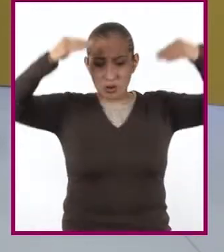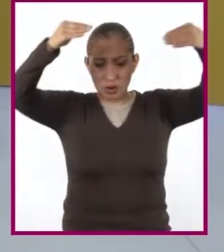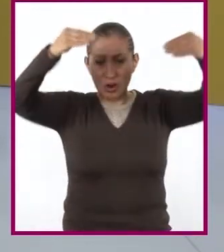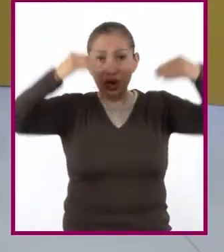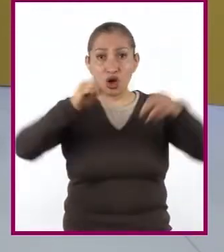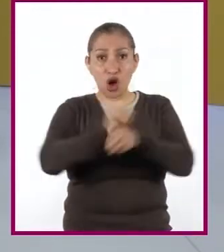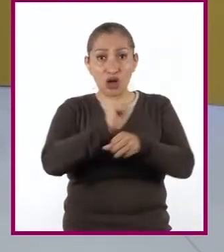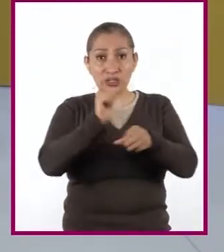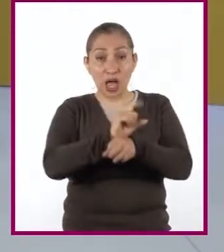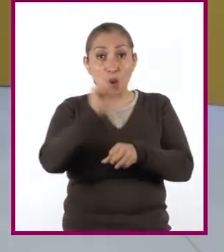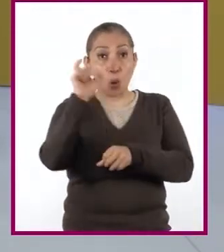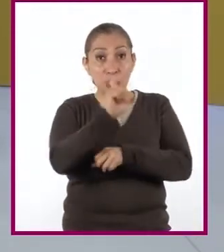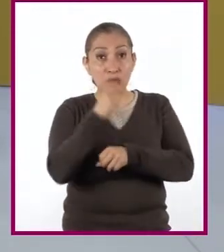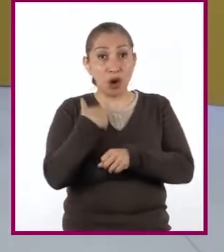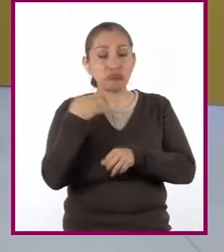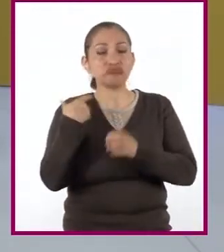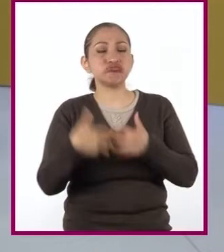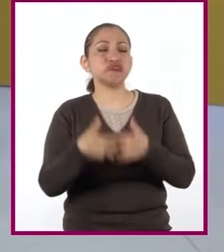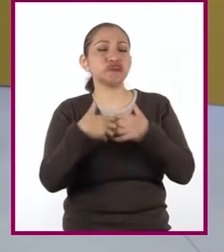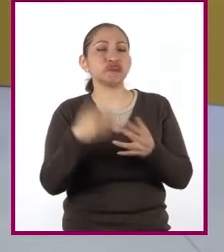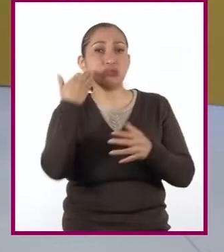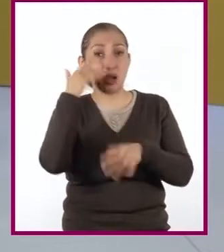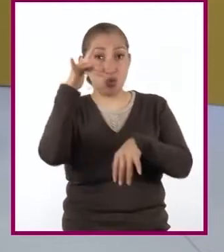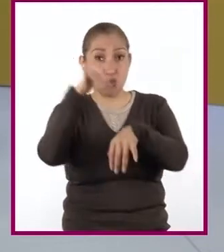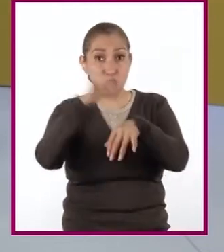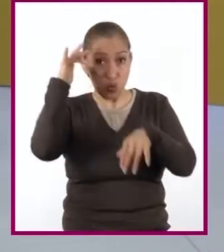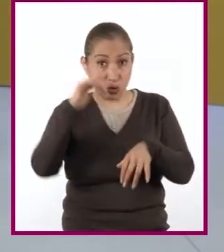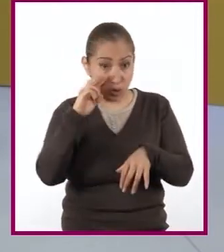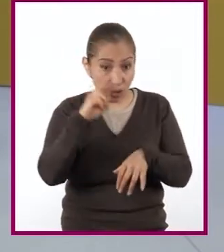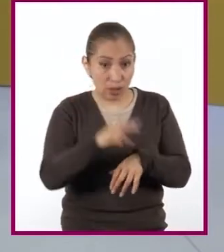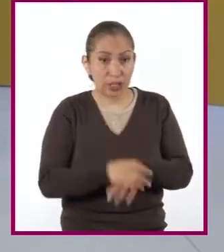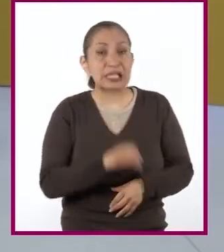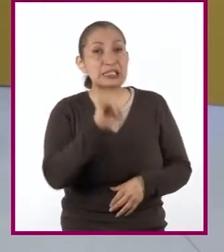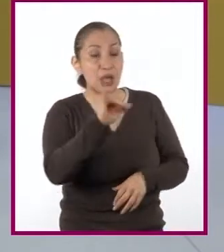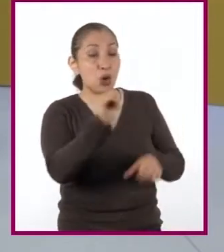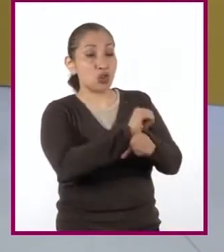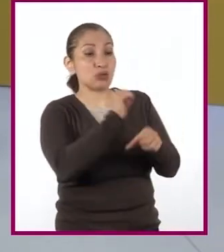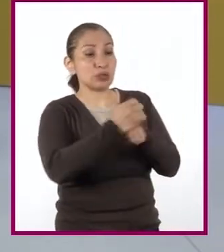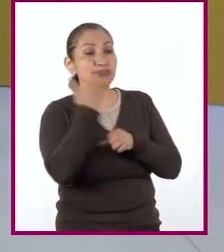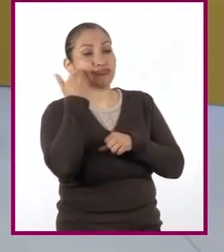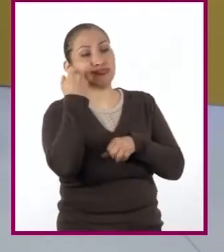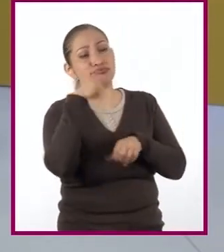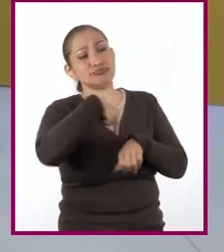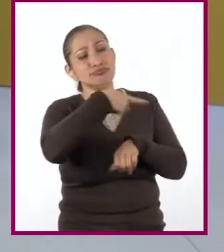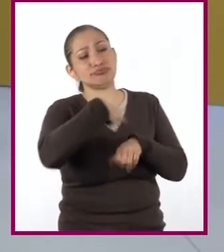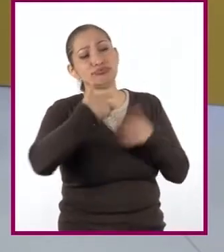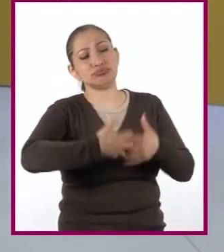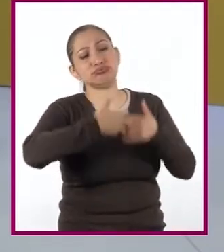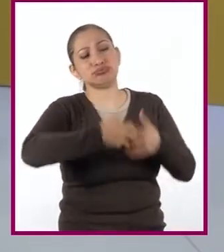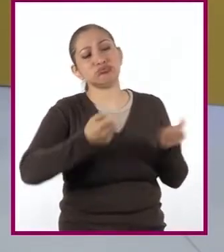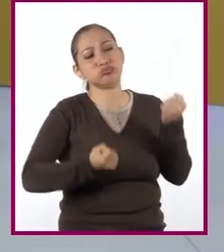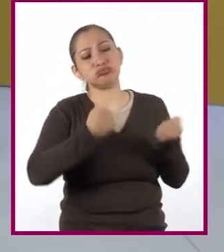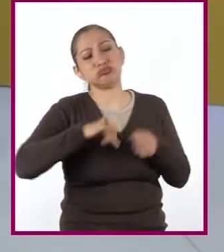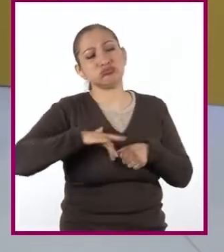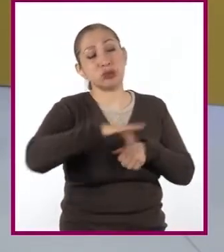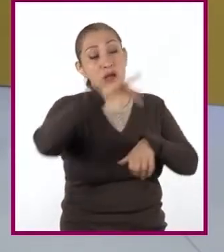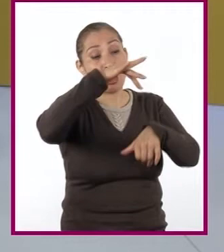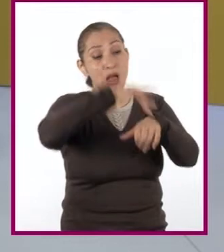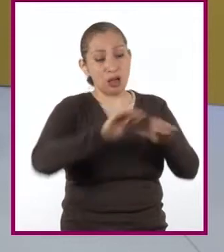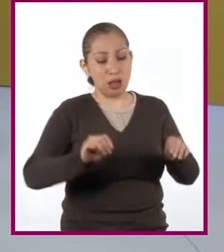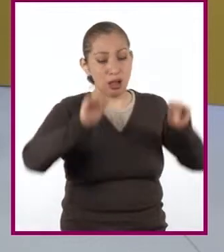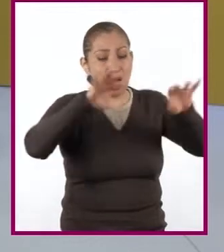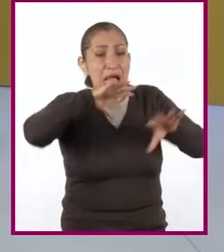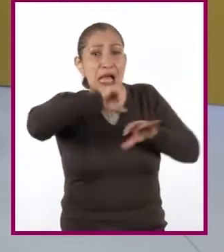auto después de que estuvo andando un tiempo? Sí, cuando un carro lleva mucho tiempo funcionando y tocas el cofre,